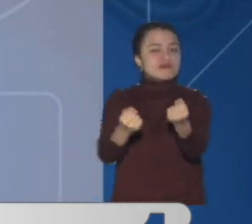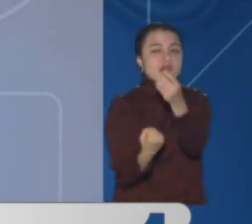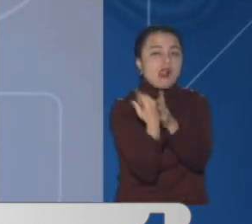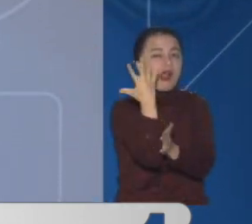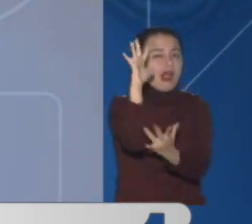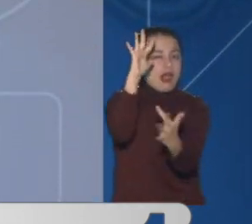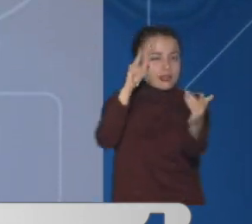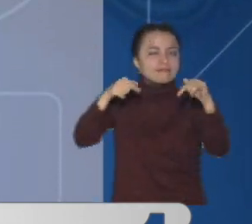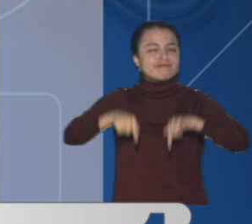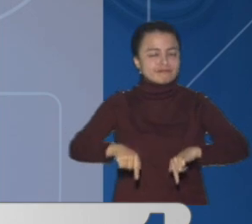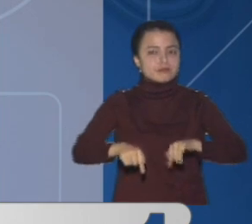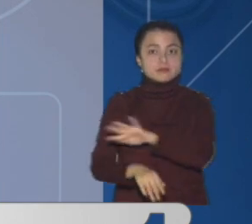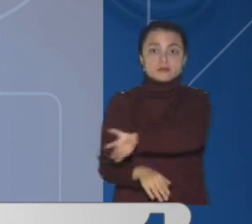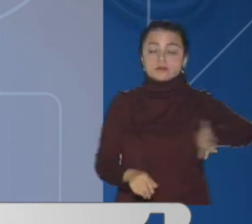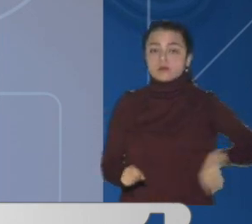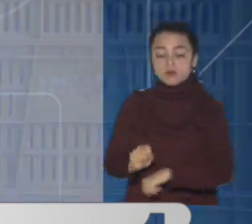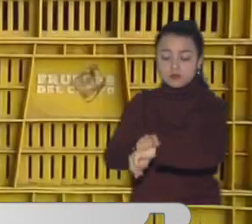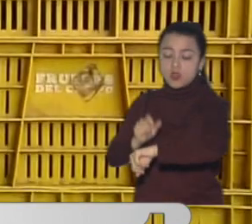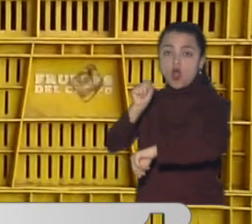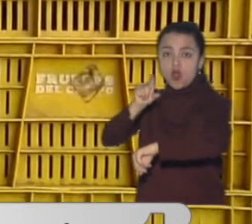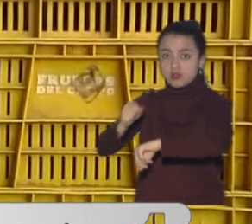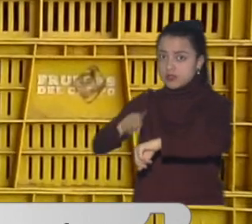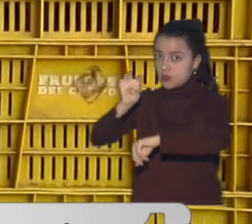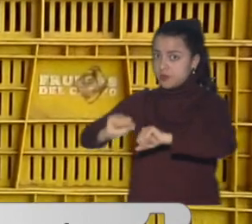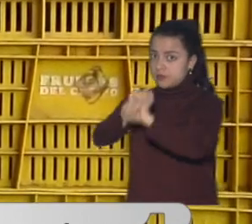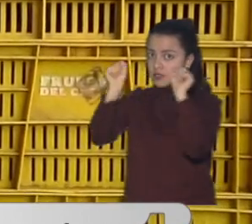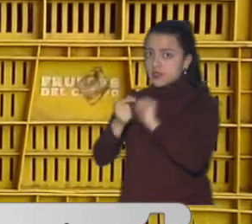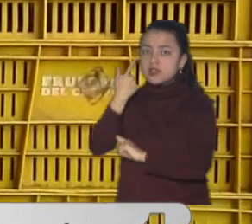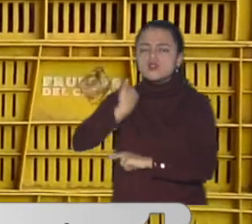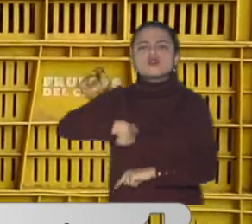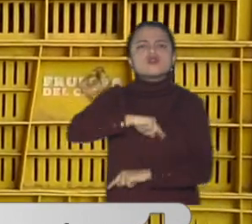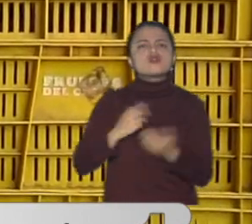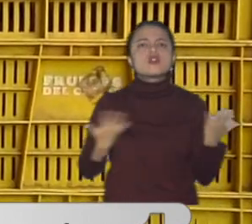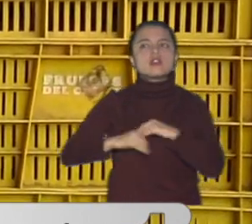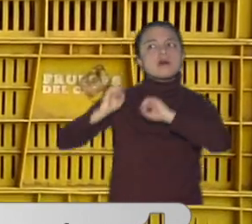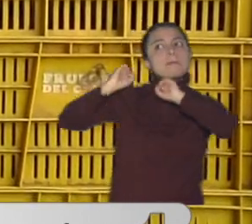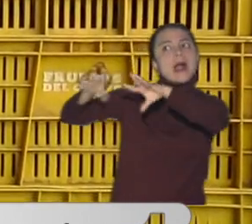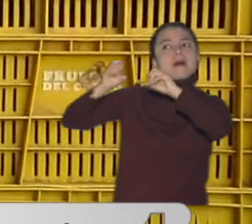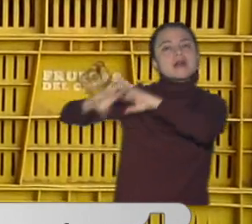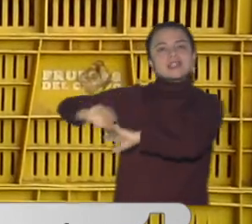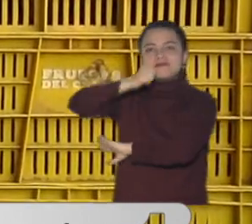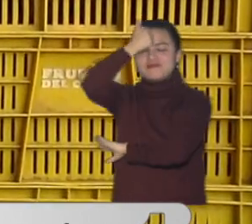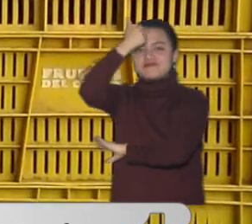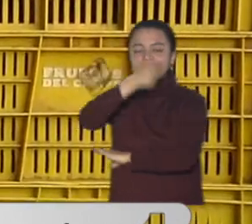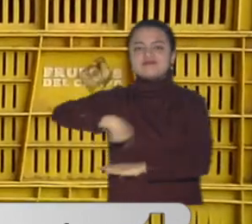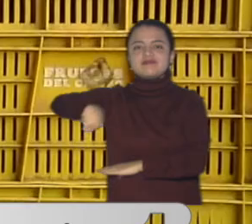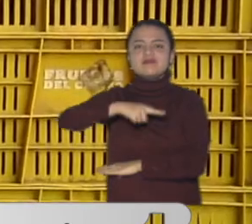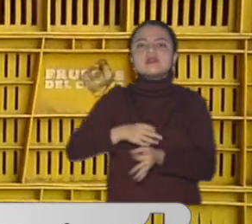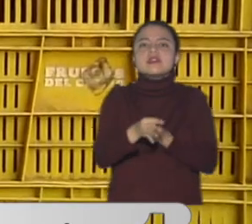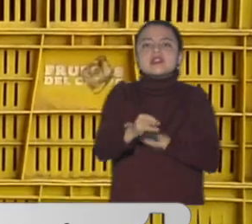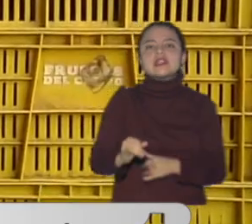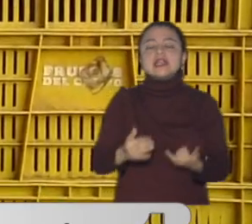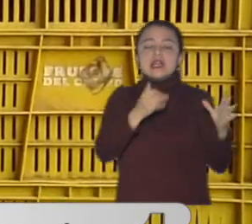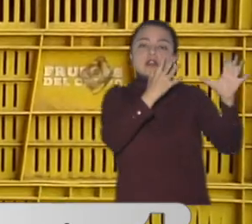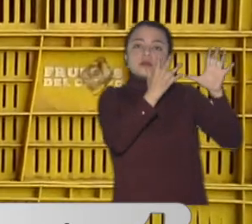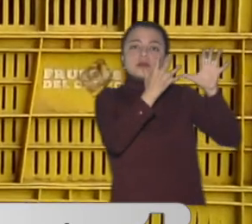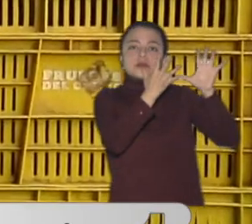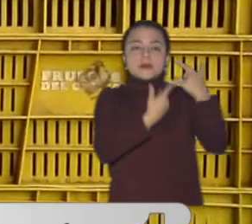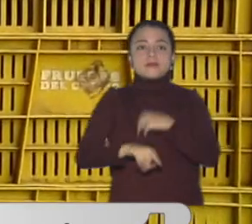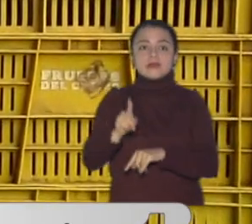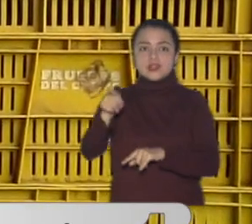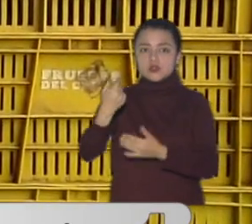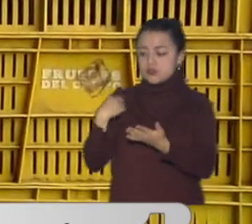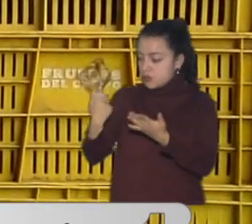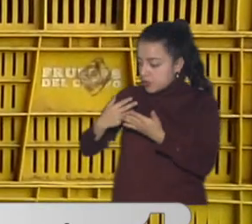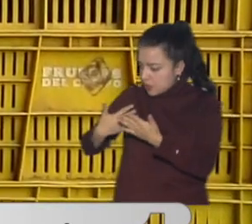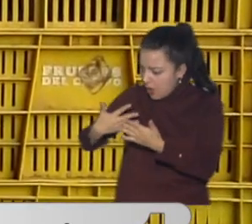otras noticias de Antioquia, a las 11 y 9 de la mañana estamos en este momento en la central de abastos mayorista en el municipio de Itagüí, en donde en las últimas horas se